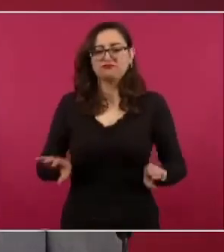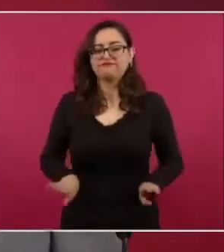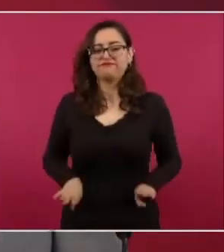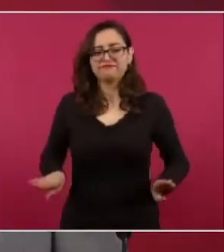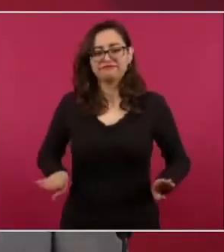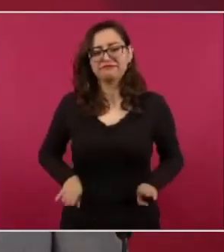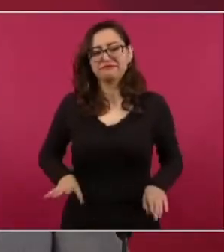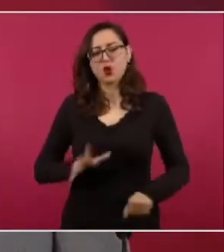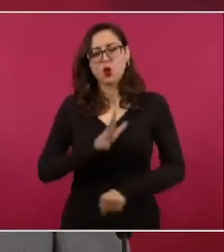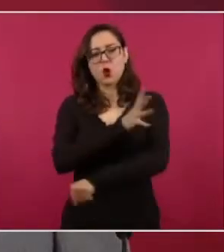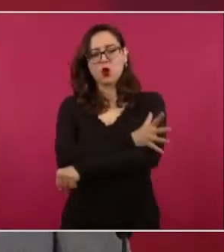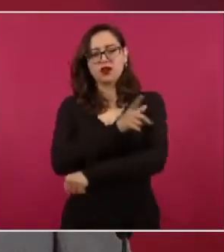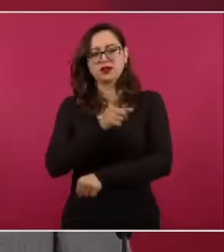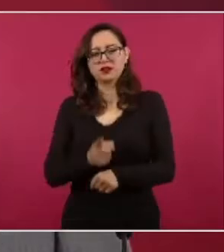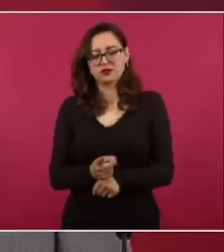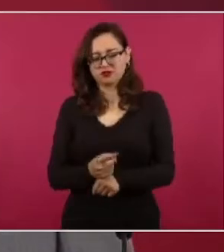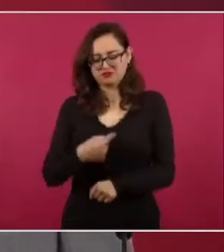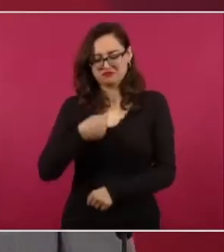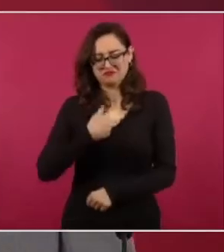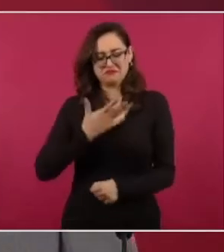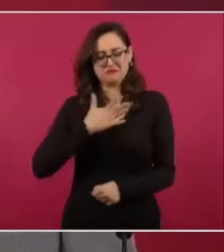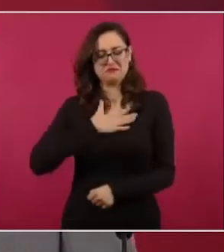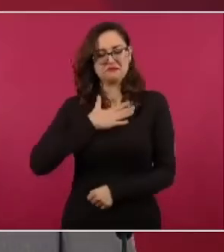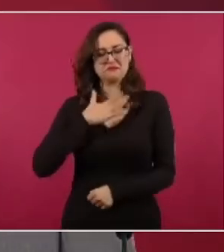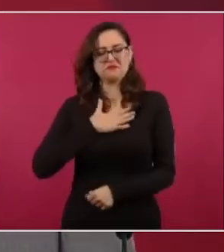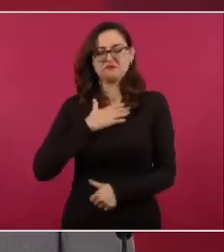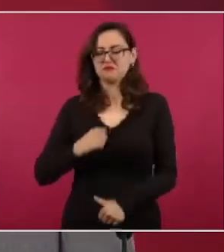Porque eso es lo que da autoridad moral.